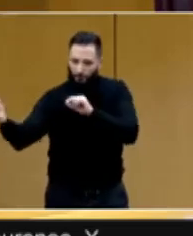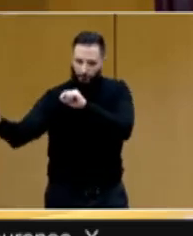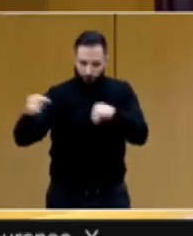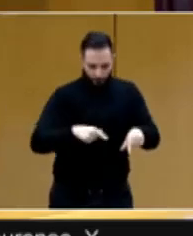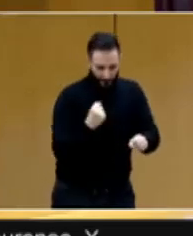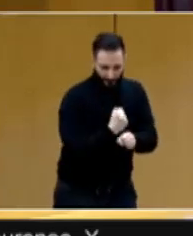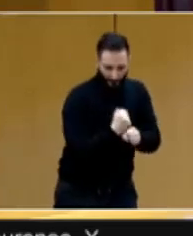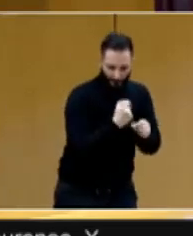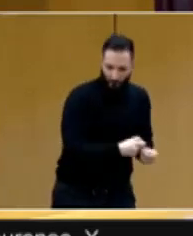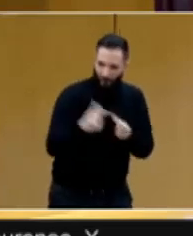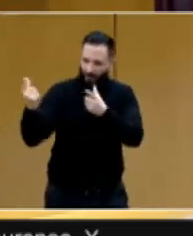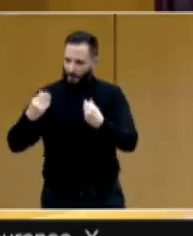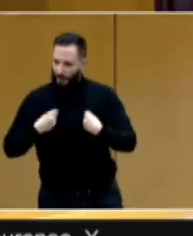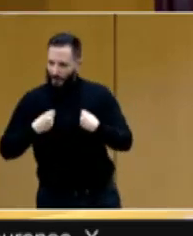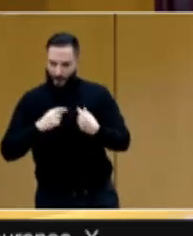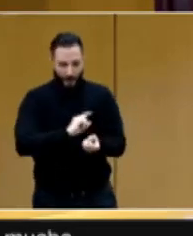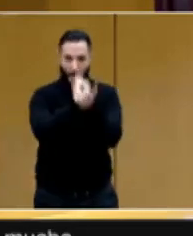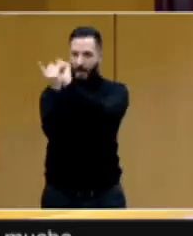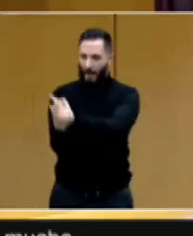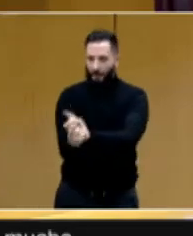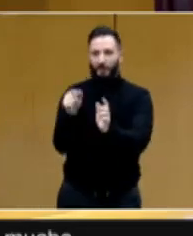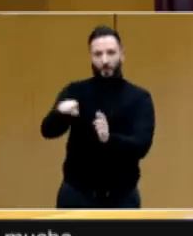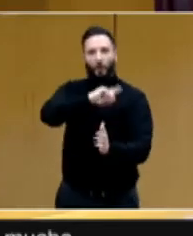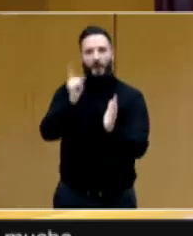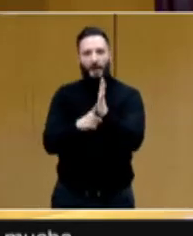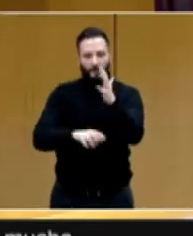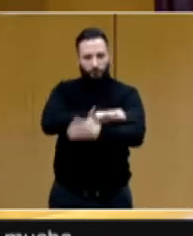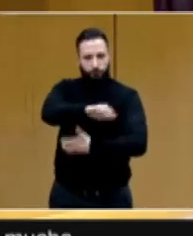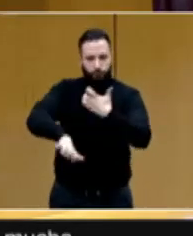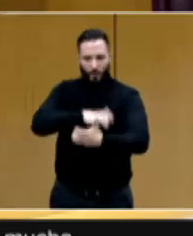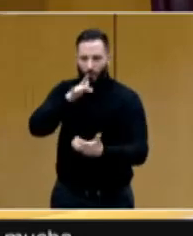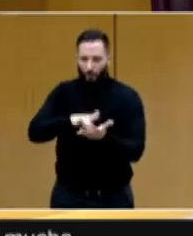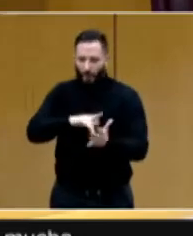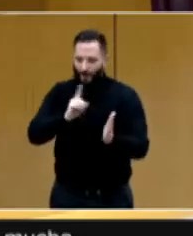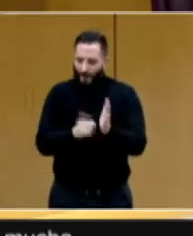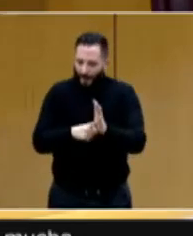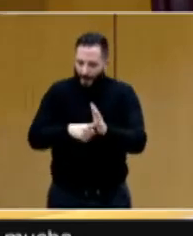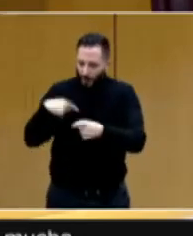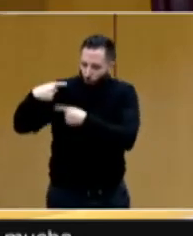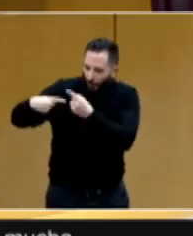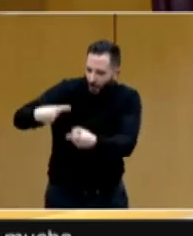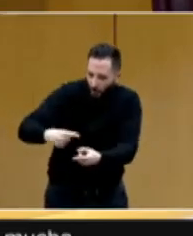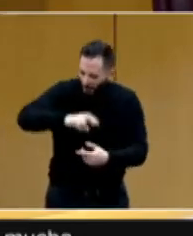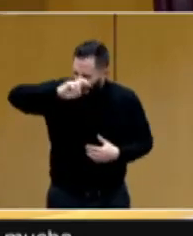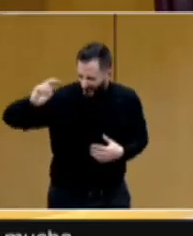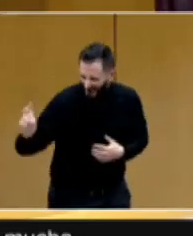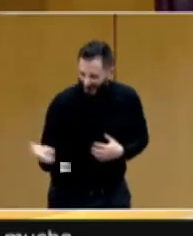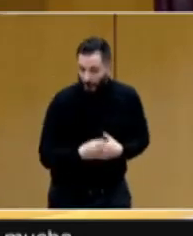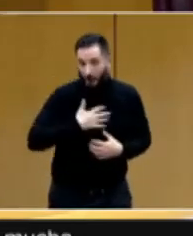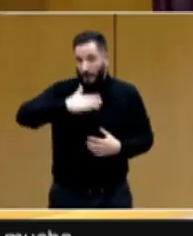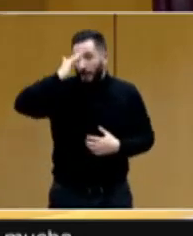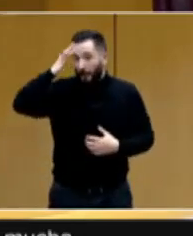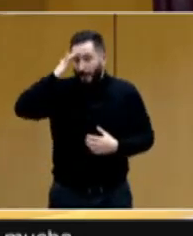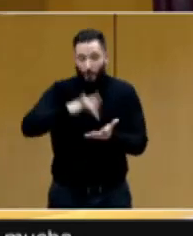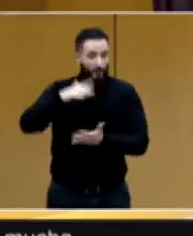generaba un programa de conflicto de leyes a la hora de régimen económico matrimonial sucesión etcétera etcétera que me imagino que también ocurre una barra